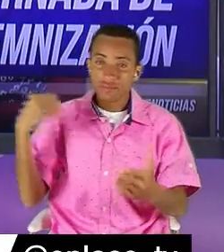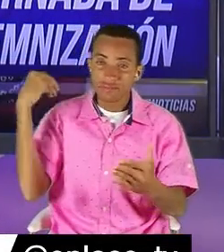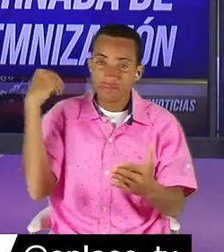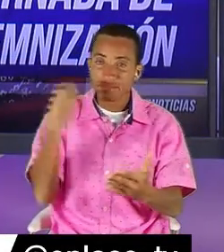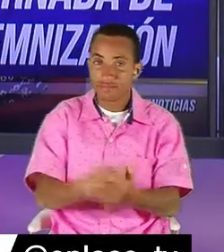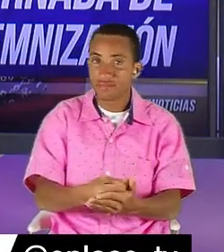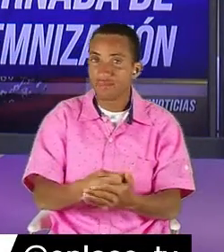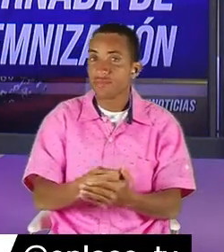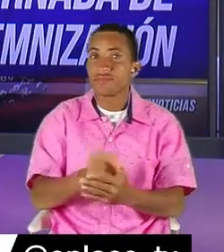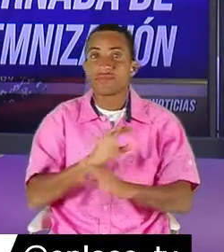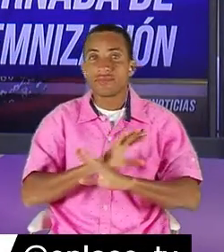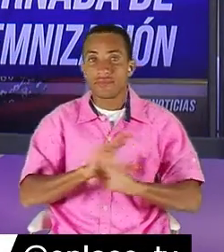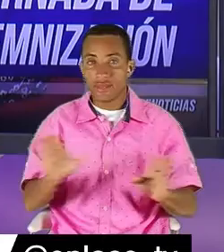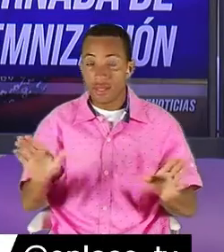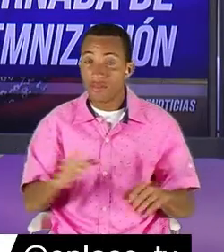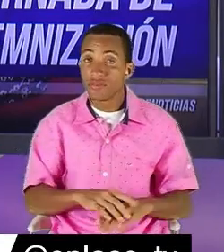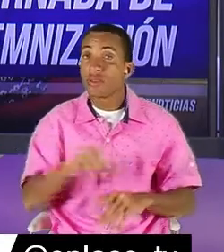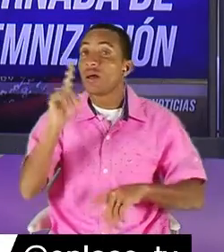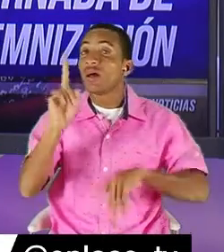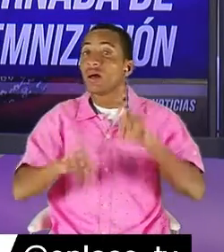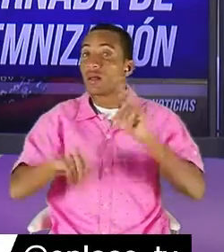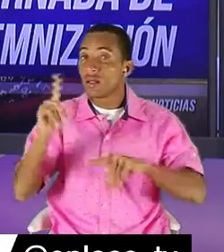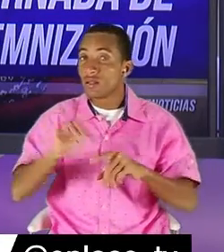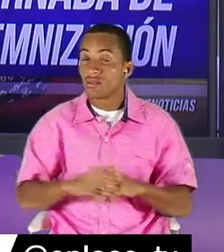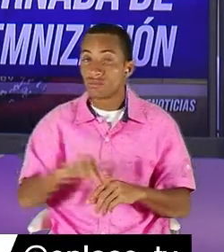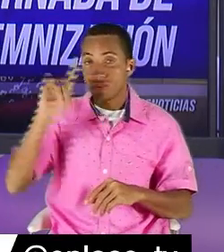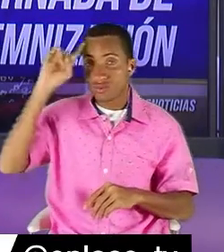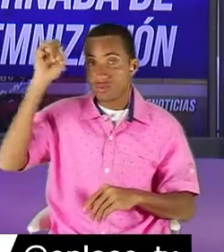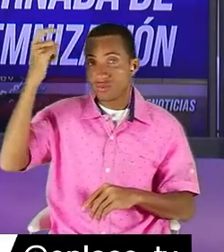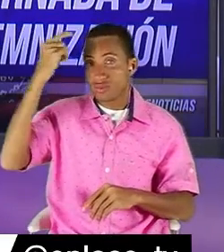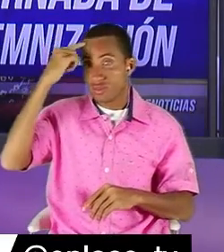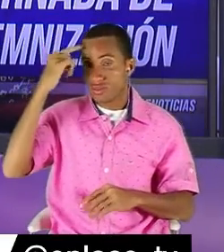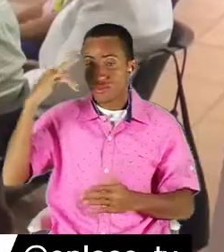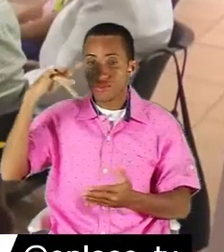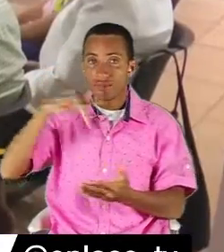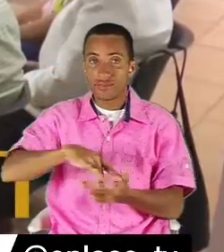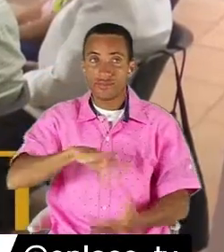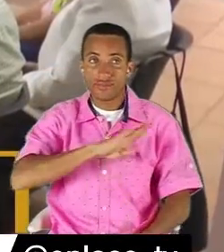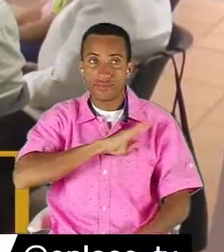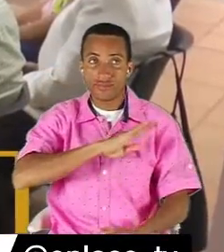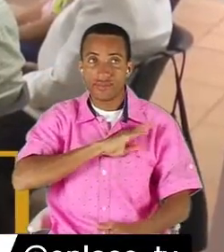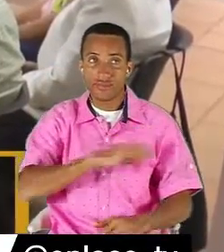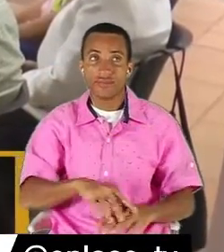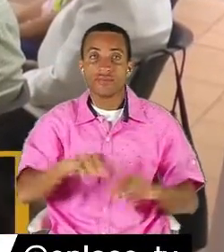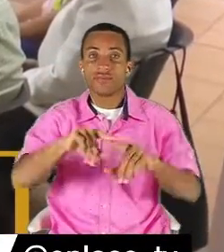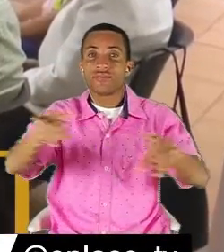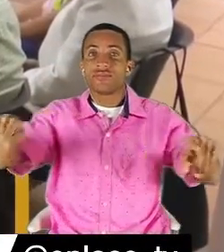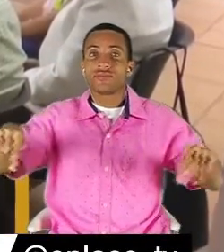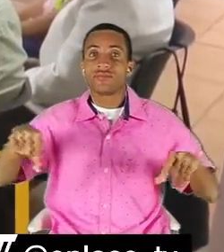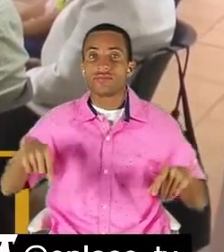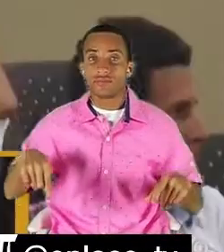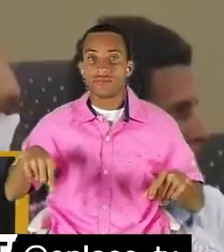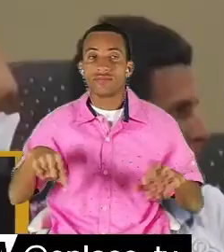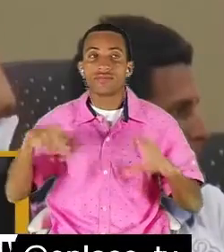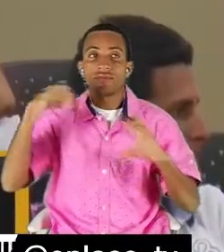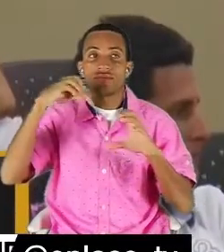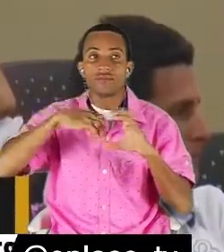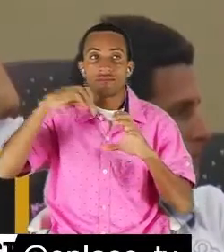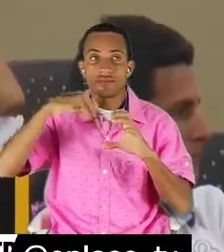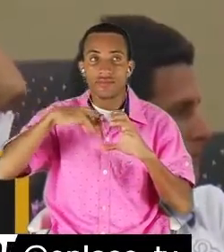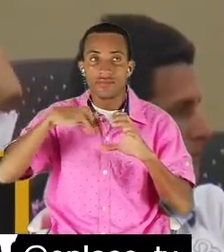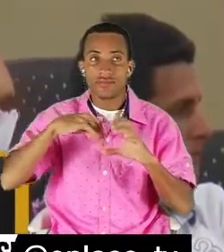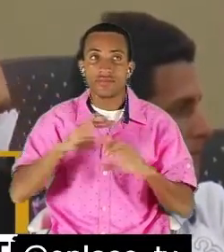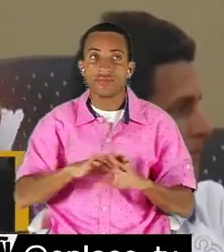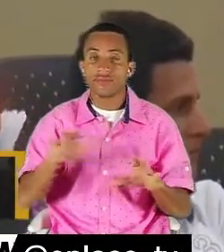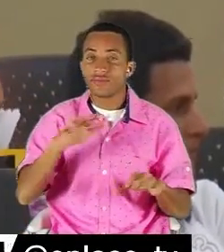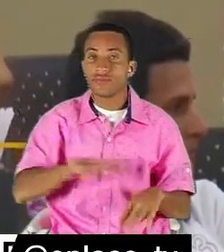acto asistieron autoridades departamentales y el gobierno municipal. En el auditorio del Centro Popular Comercial de Barranca Bermeja, la unidad de víctimas